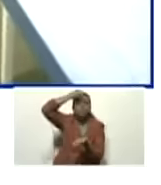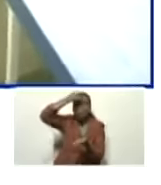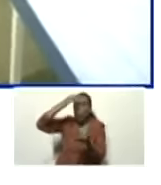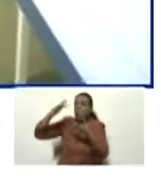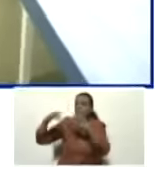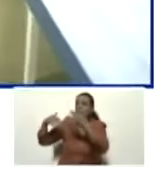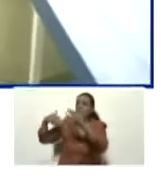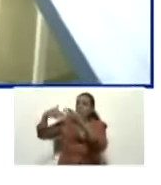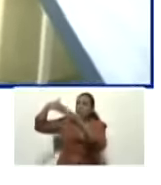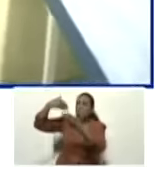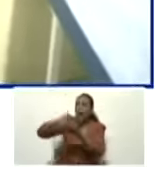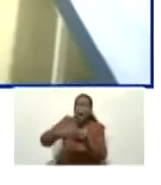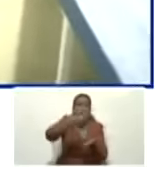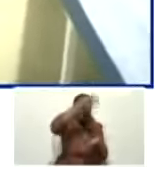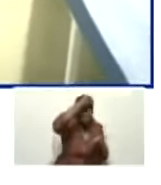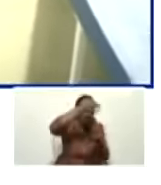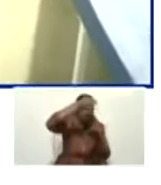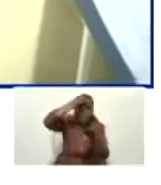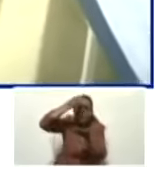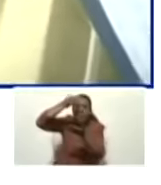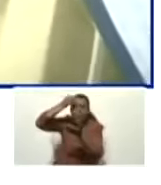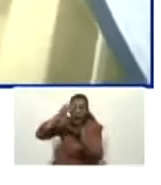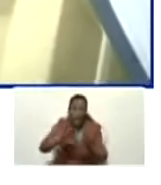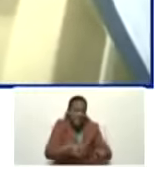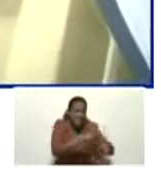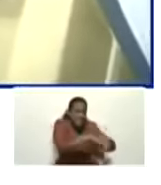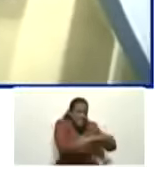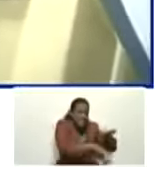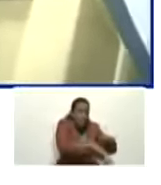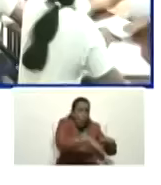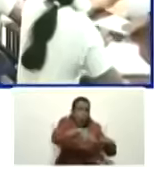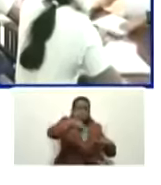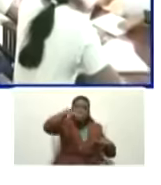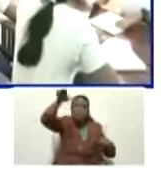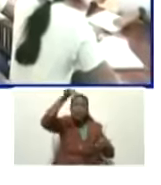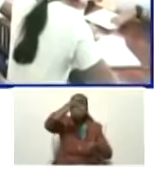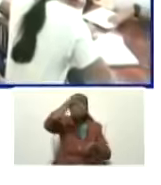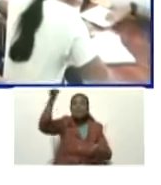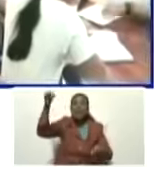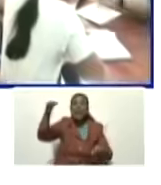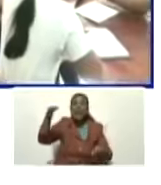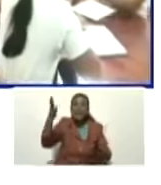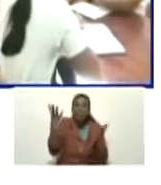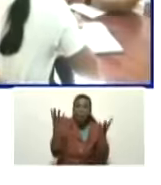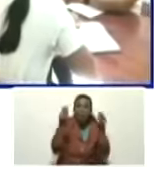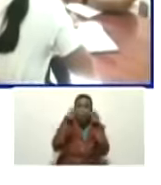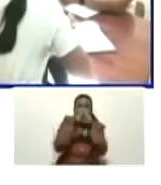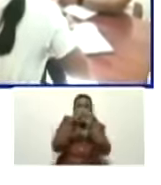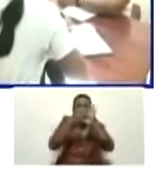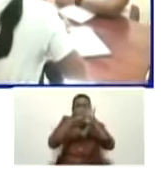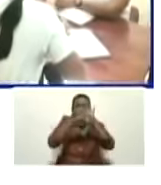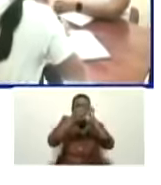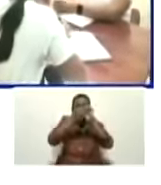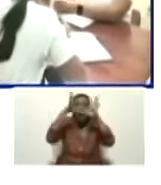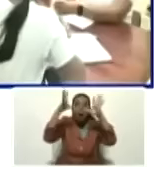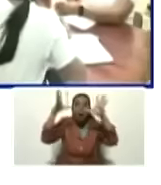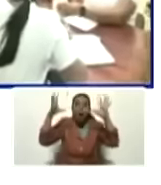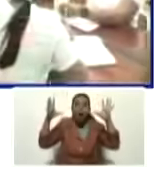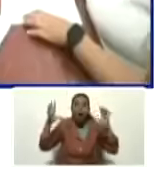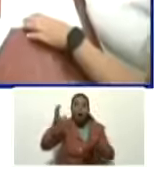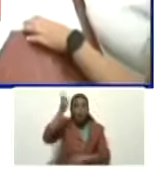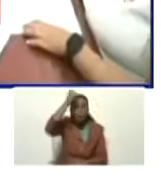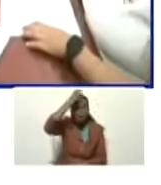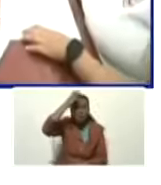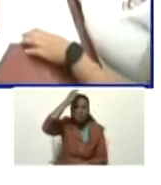de la humanidad en etapa de desarrollo y perfeccionamiento. Y cuando la junta es una sola palabra,